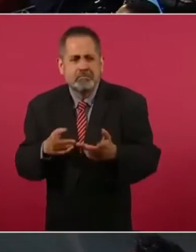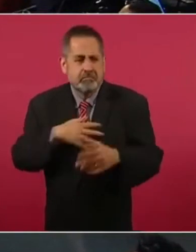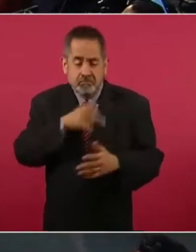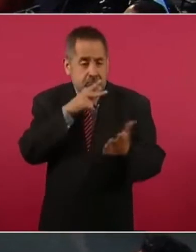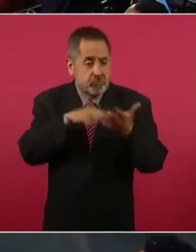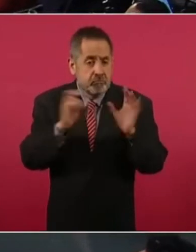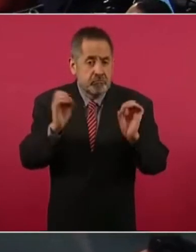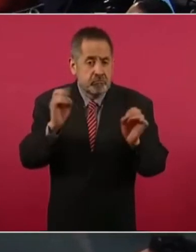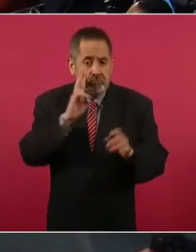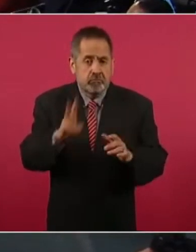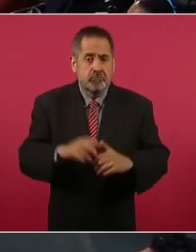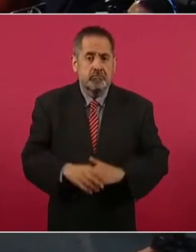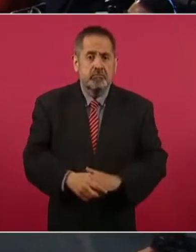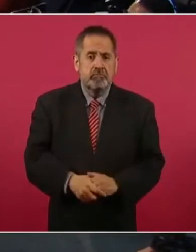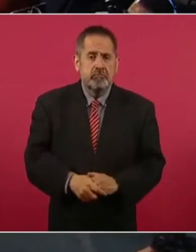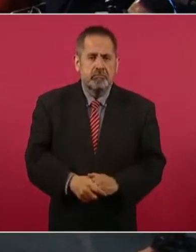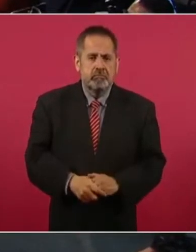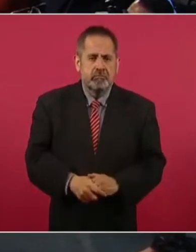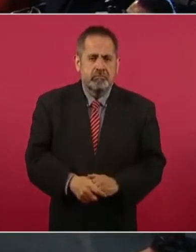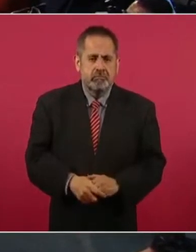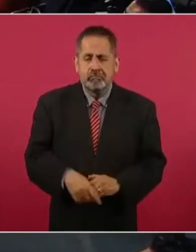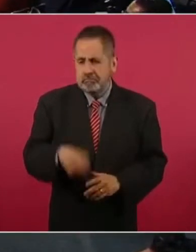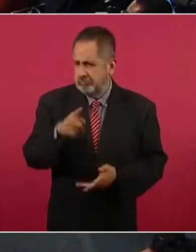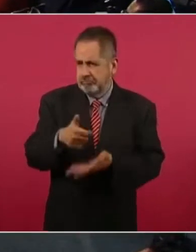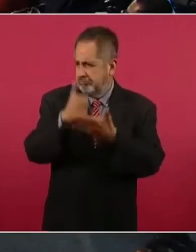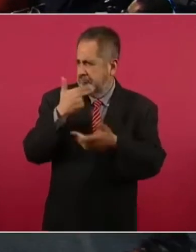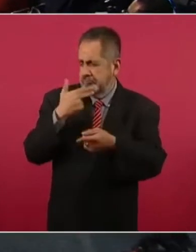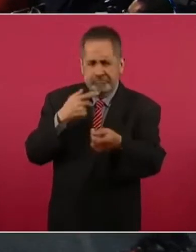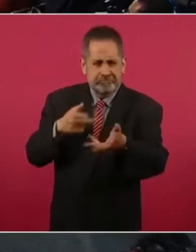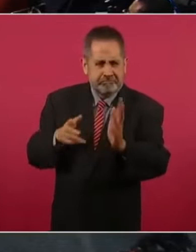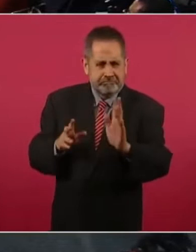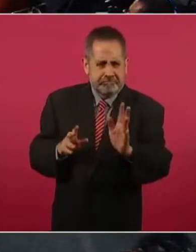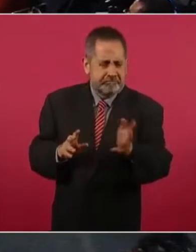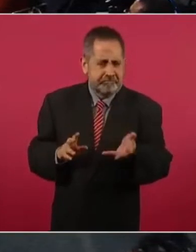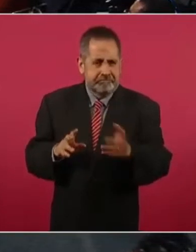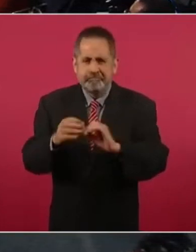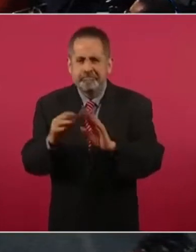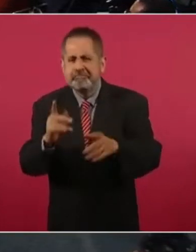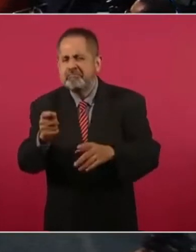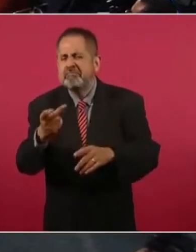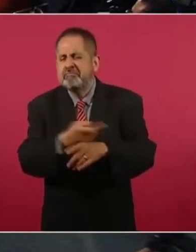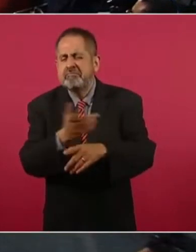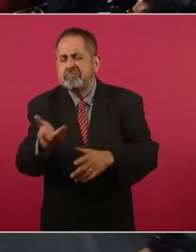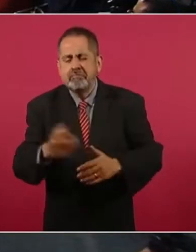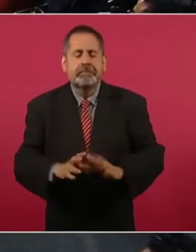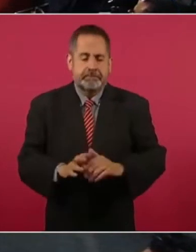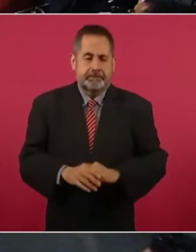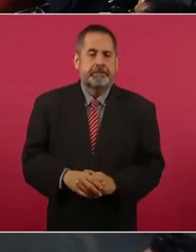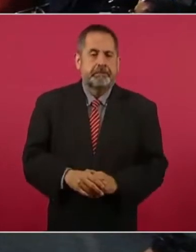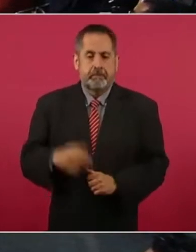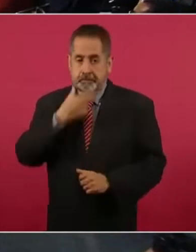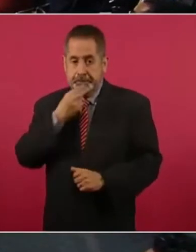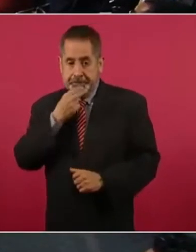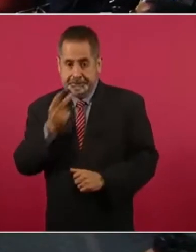lo he visto. Pero eso es que ayuda todo esto mucho a aclarar. Ellos están